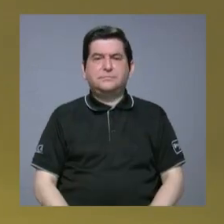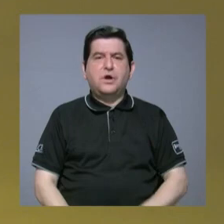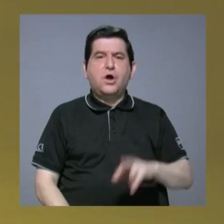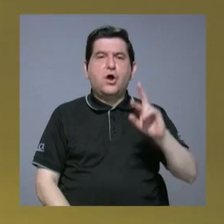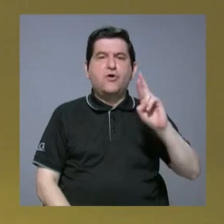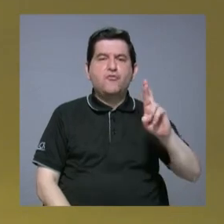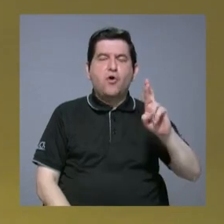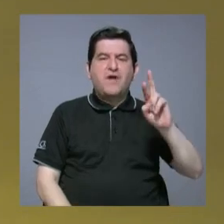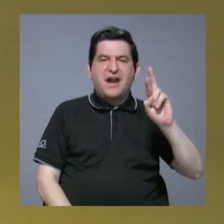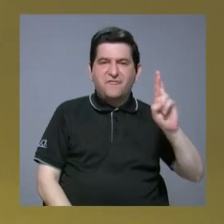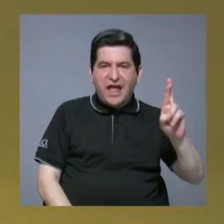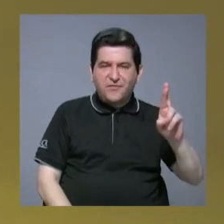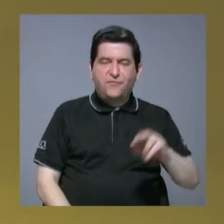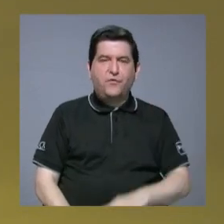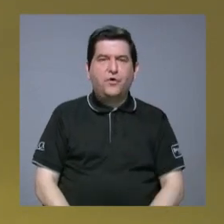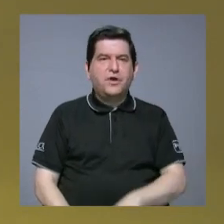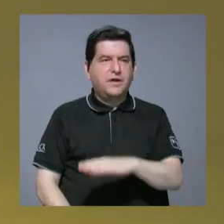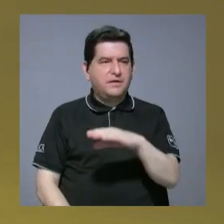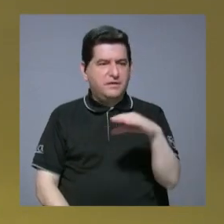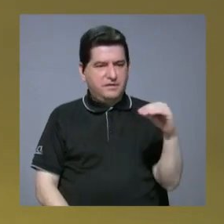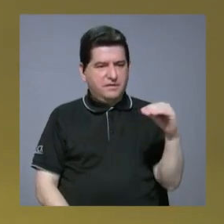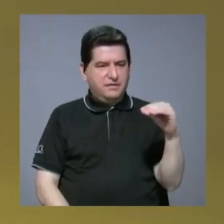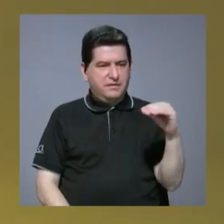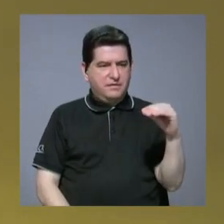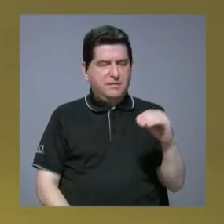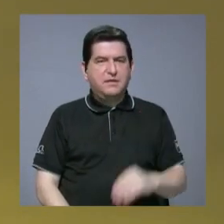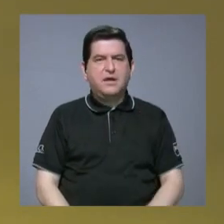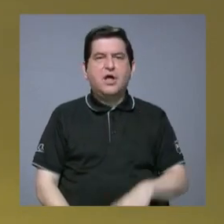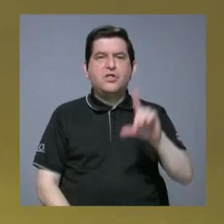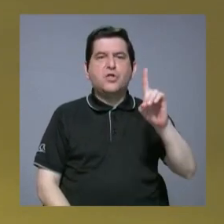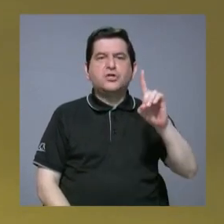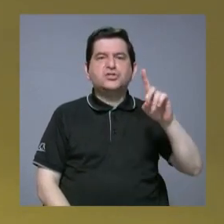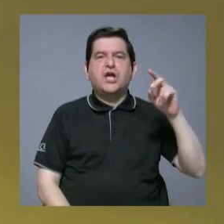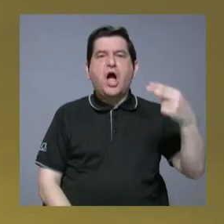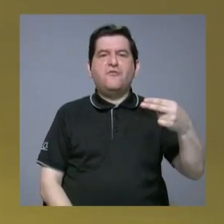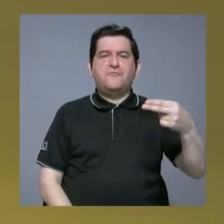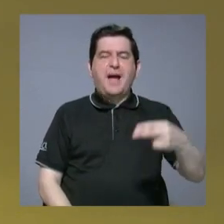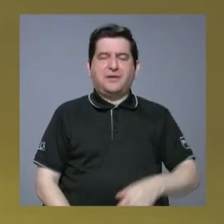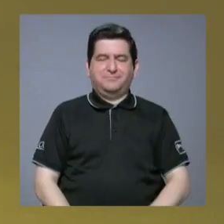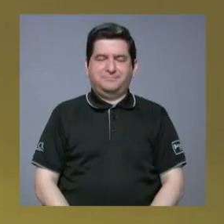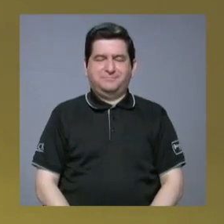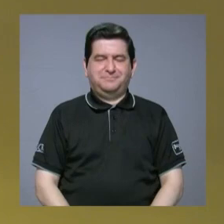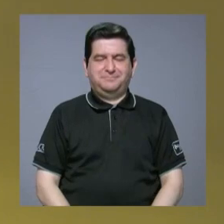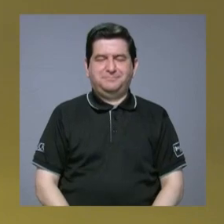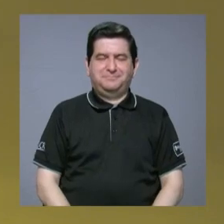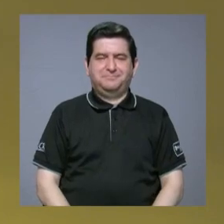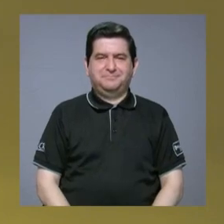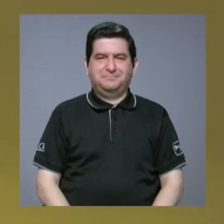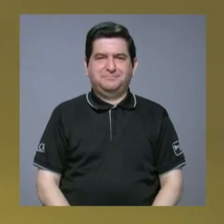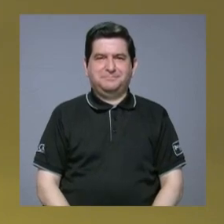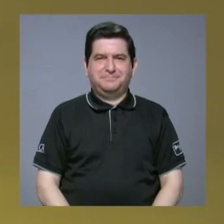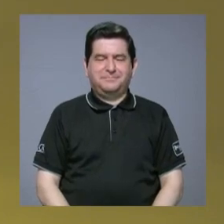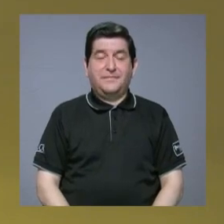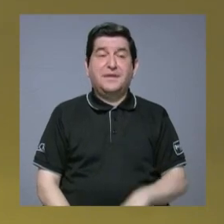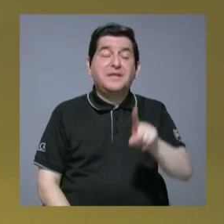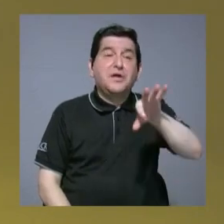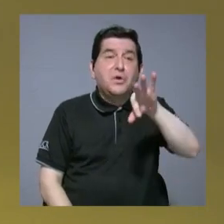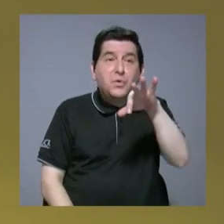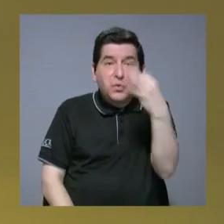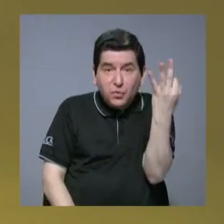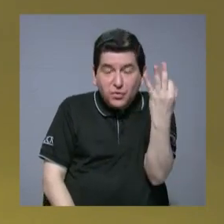Robert Redford y Dustin Hoffman. Dustin Hoffman, correcto, que de alguna